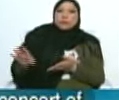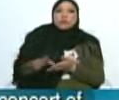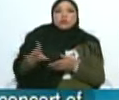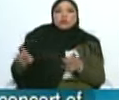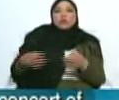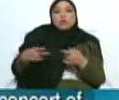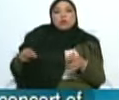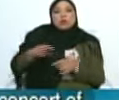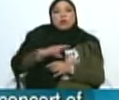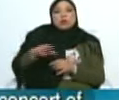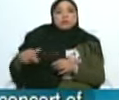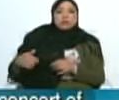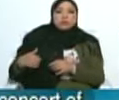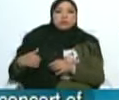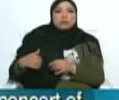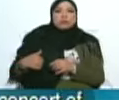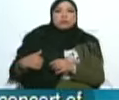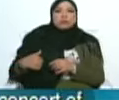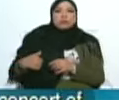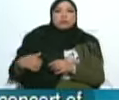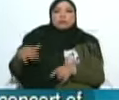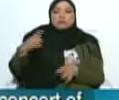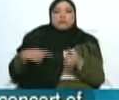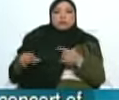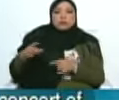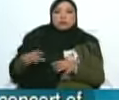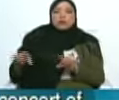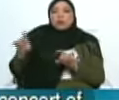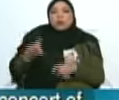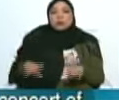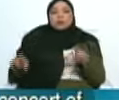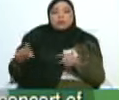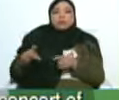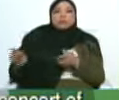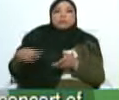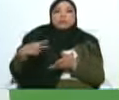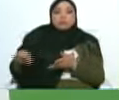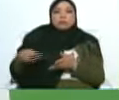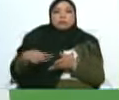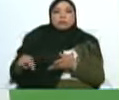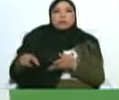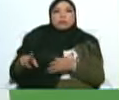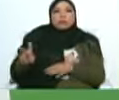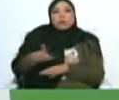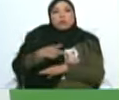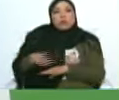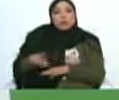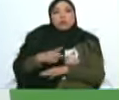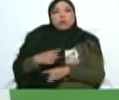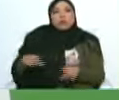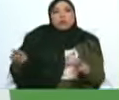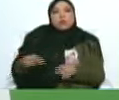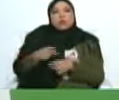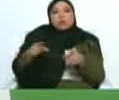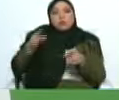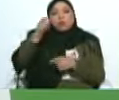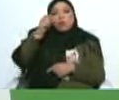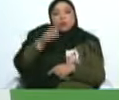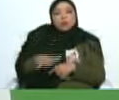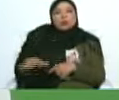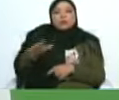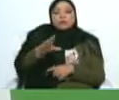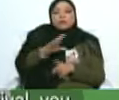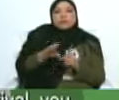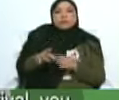música nuestra nuestr ritmos nuestra forma de bailar nuestra poesía nuestra música llamada popular nuestra